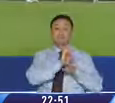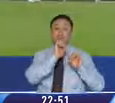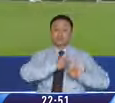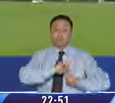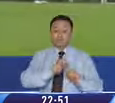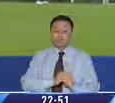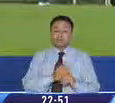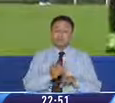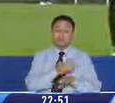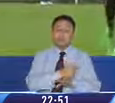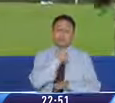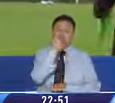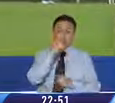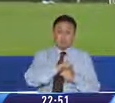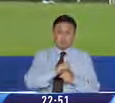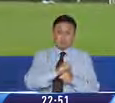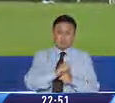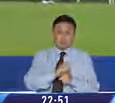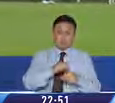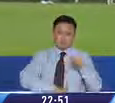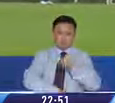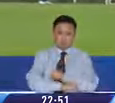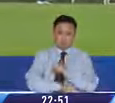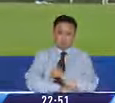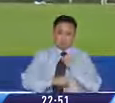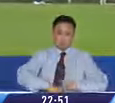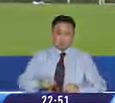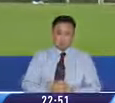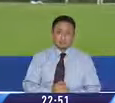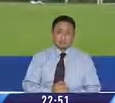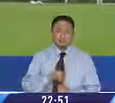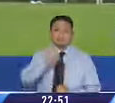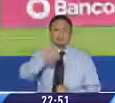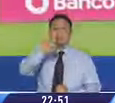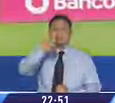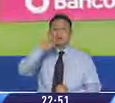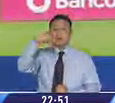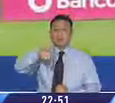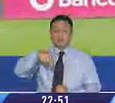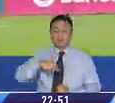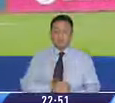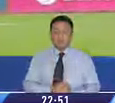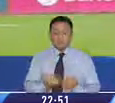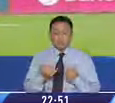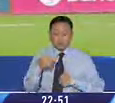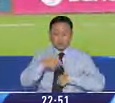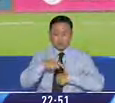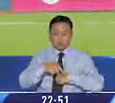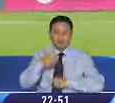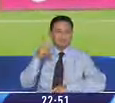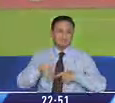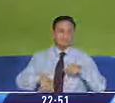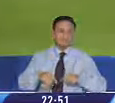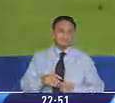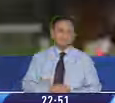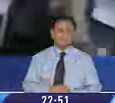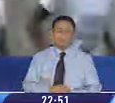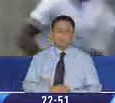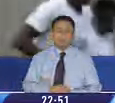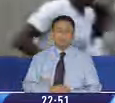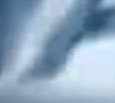partido amistoso más previo a la cita mundialista y era frente a Irak, pero no se dará, ya que no alcanzaría a juntarse todos los